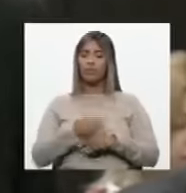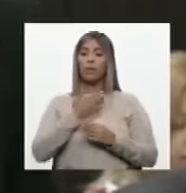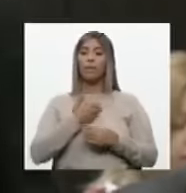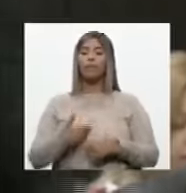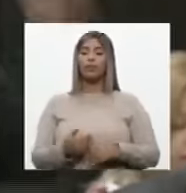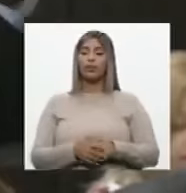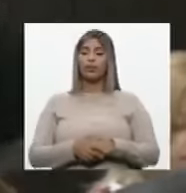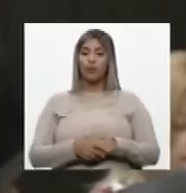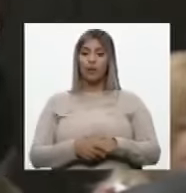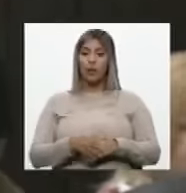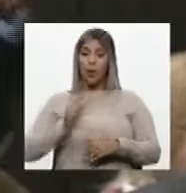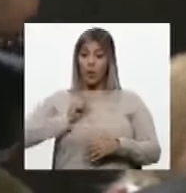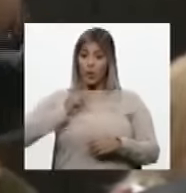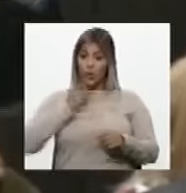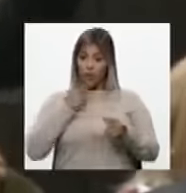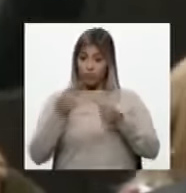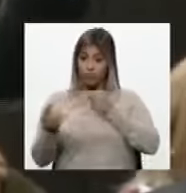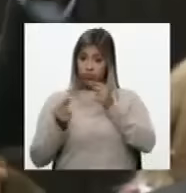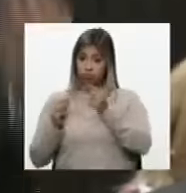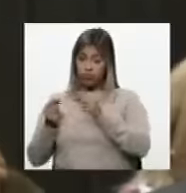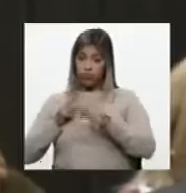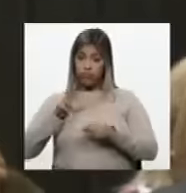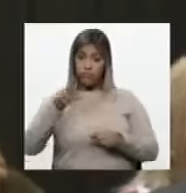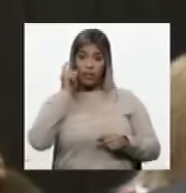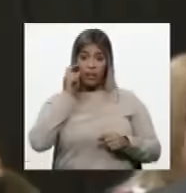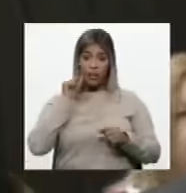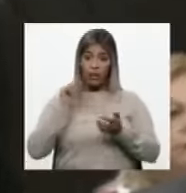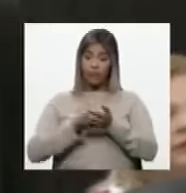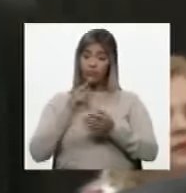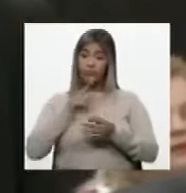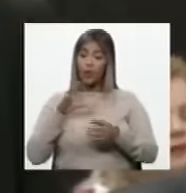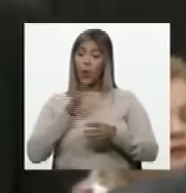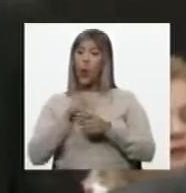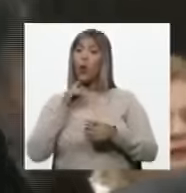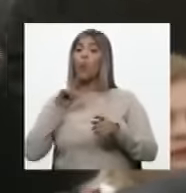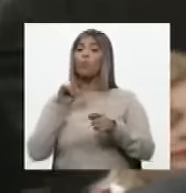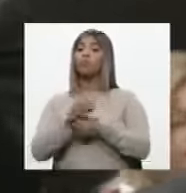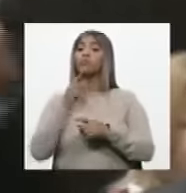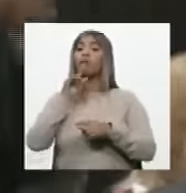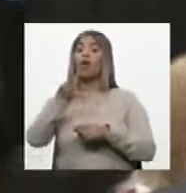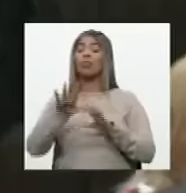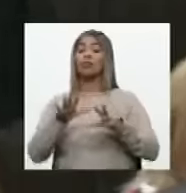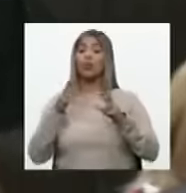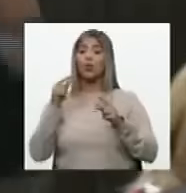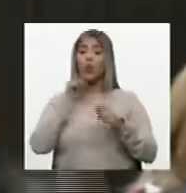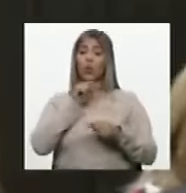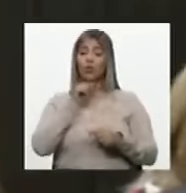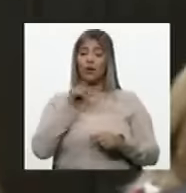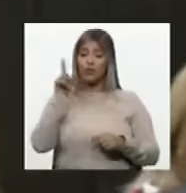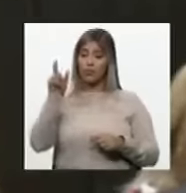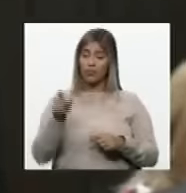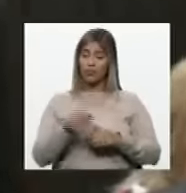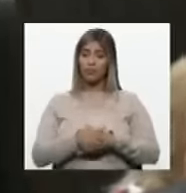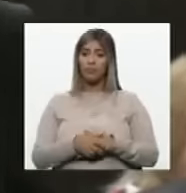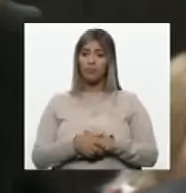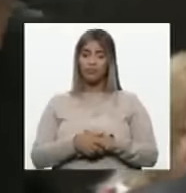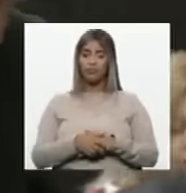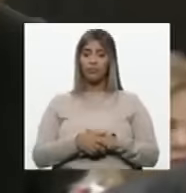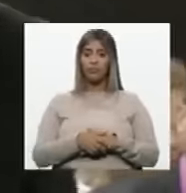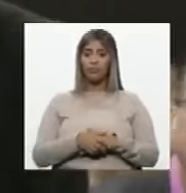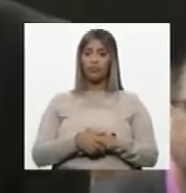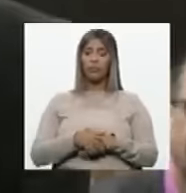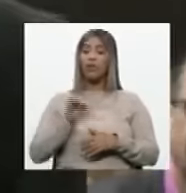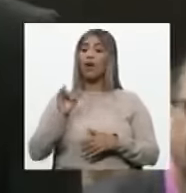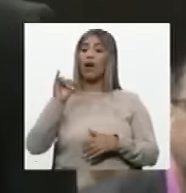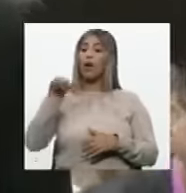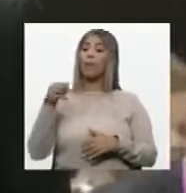presidente, es que en una entrevista a los tres días inmediatos del golpe del 18 de octubre, donde está presente Rómulo Betancourt y